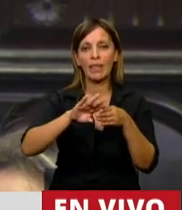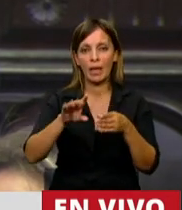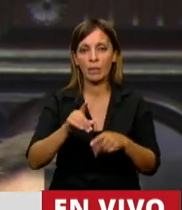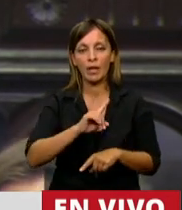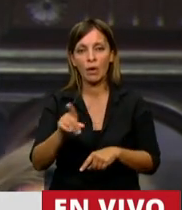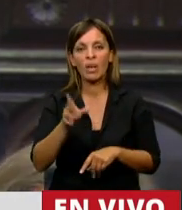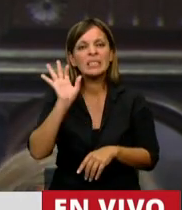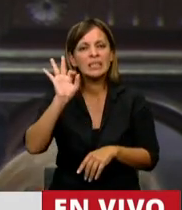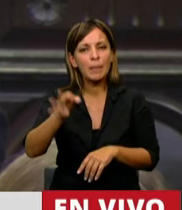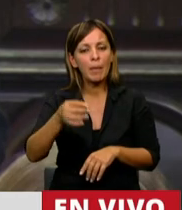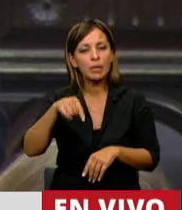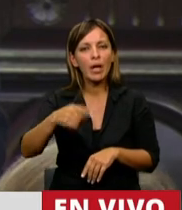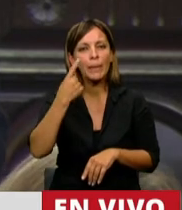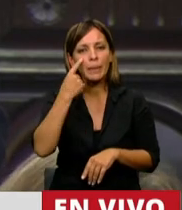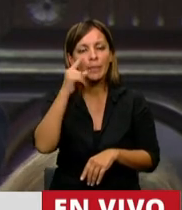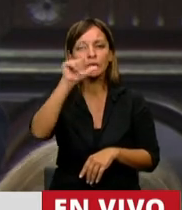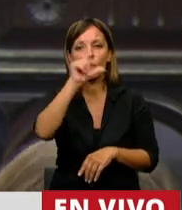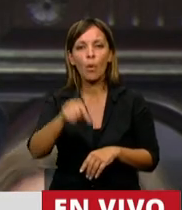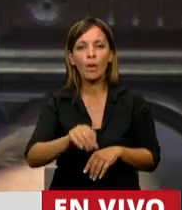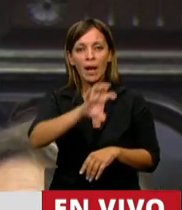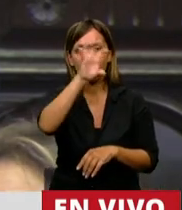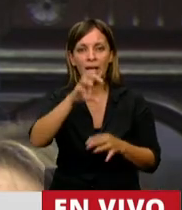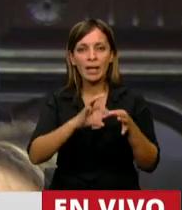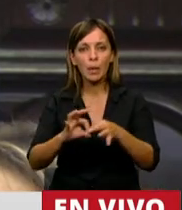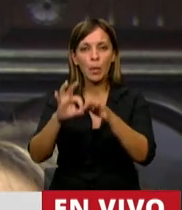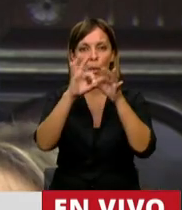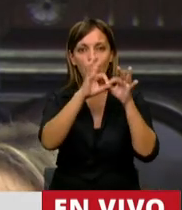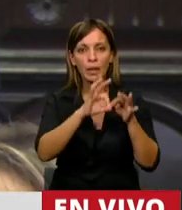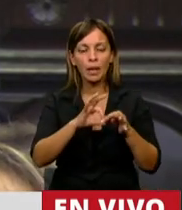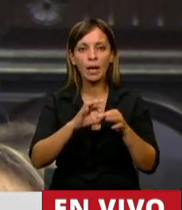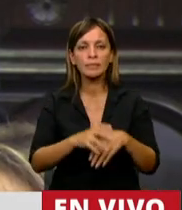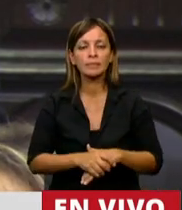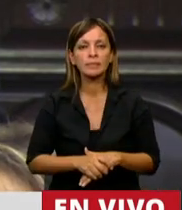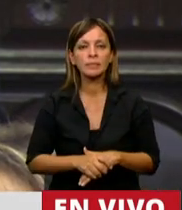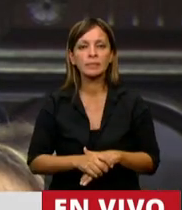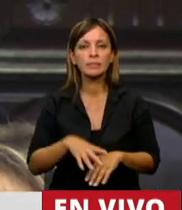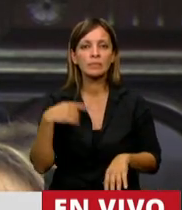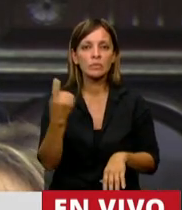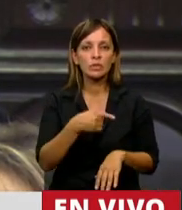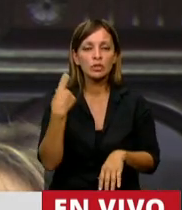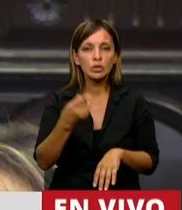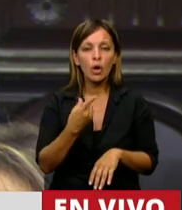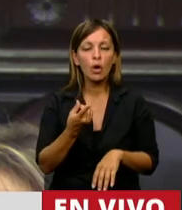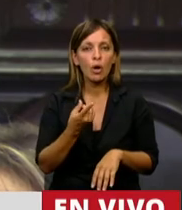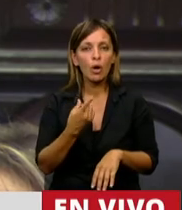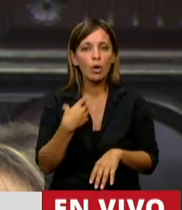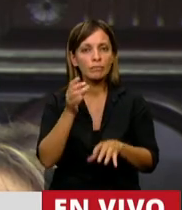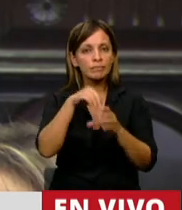sino que sepamos que vivimos en una república en la que este Congreso que todos nosotros integramos toma sus